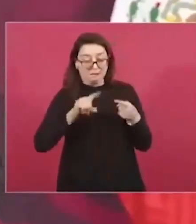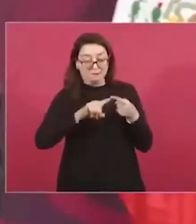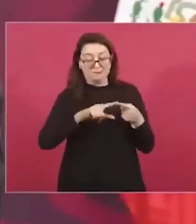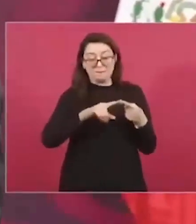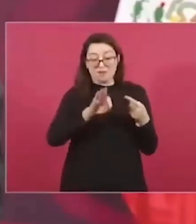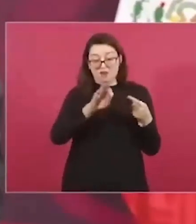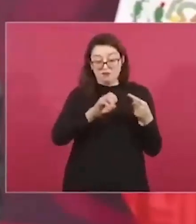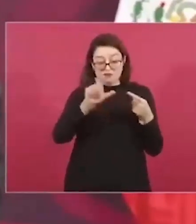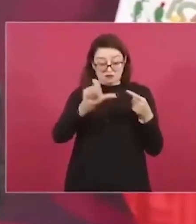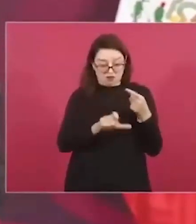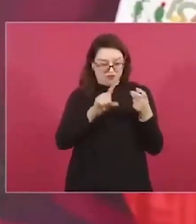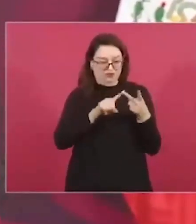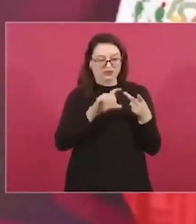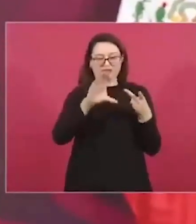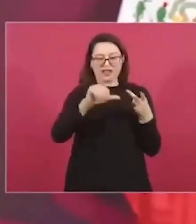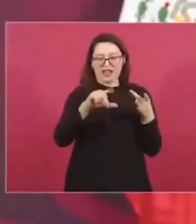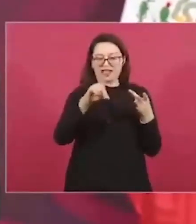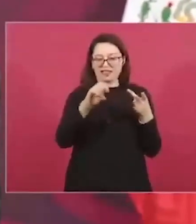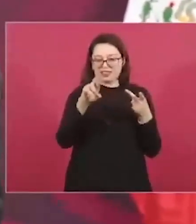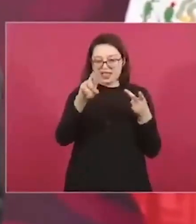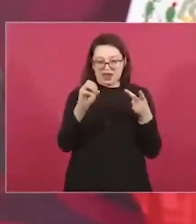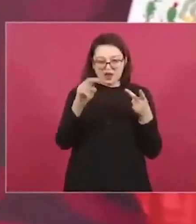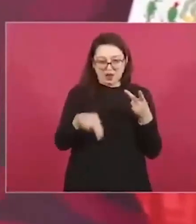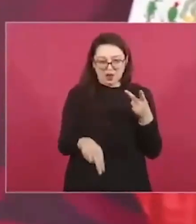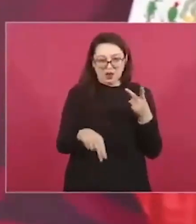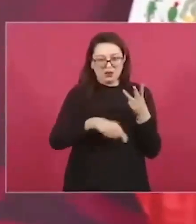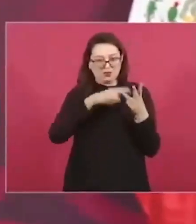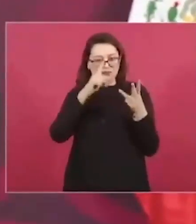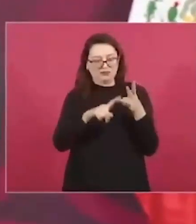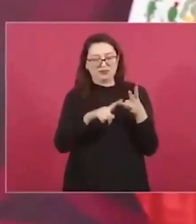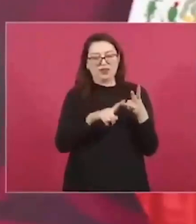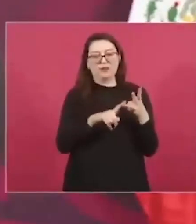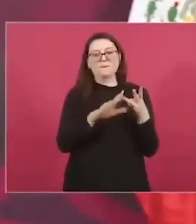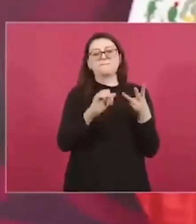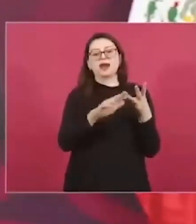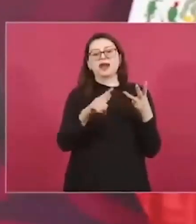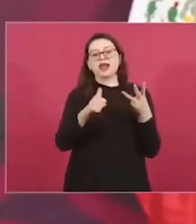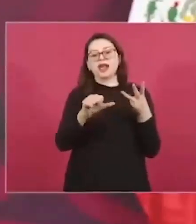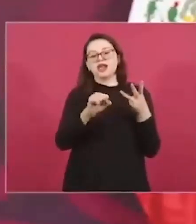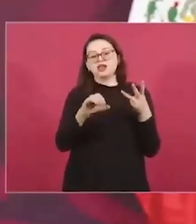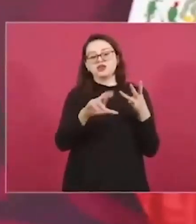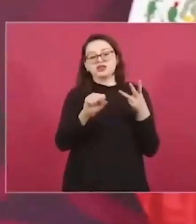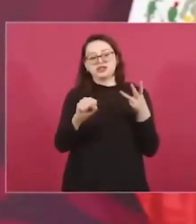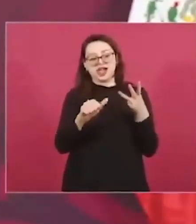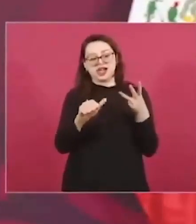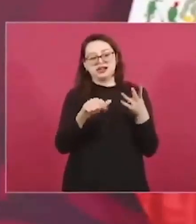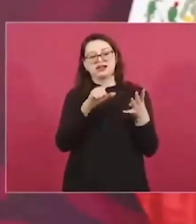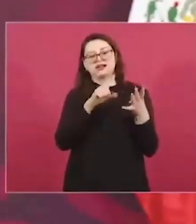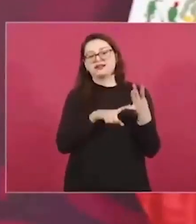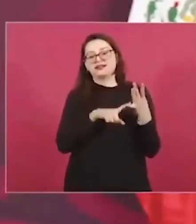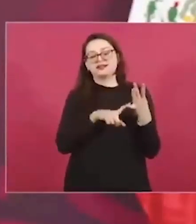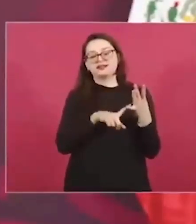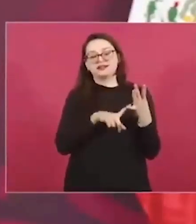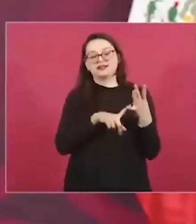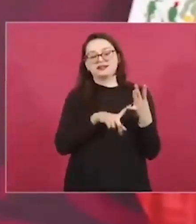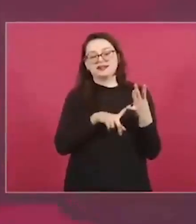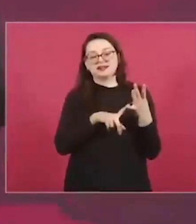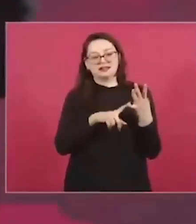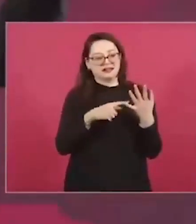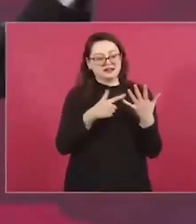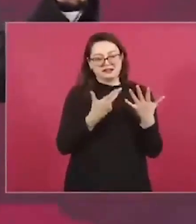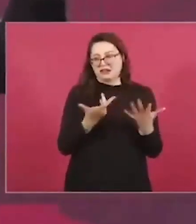16.700 pesos, el que gane hasta 16.700, el 100%, y luego se empieza a